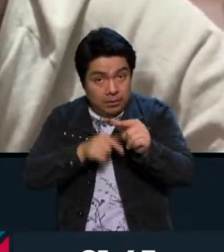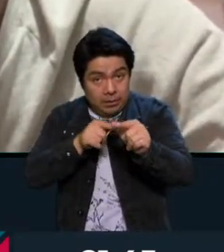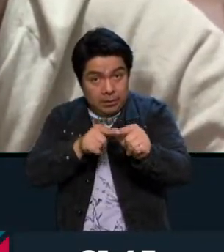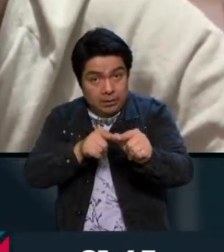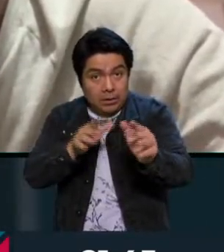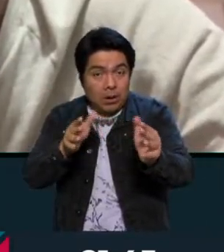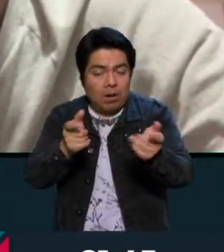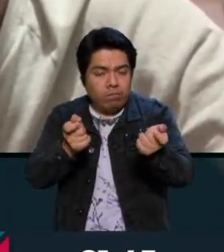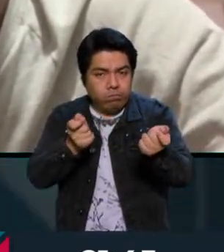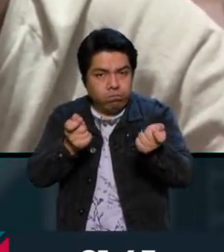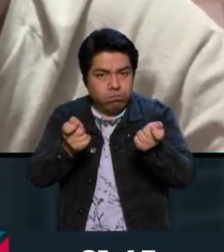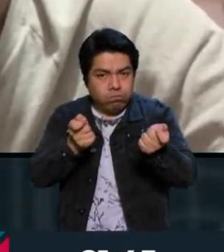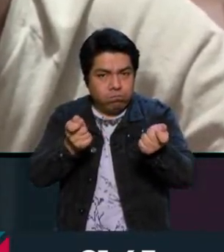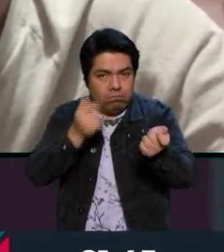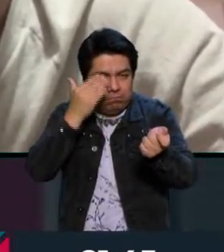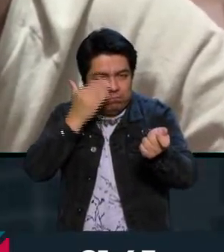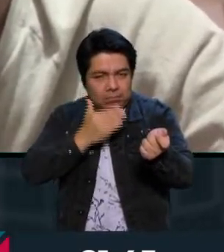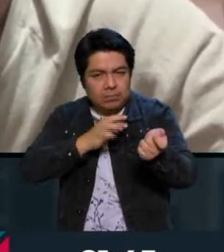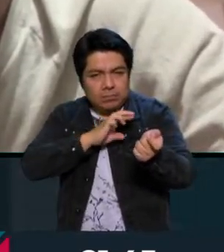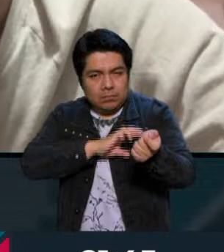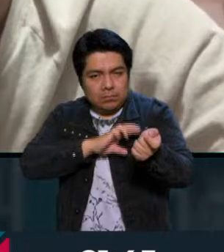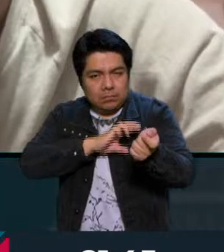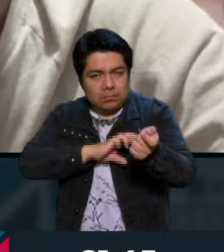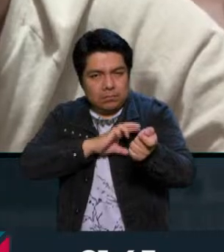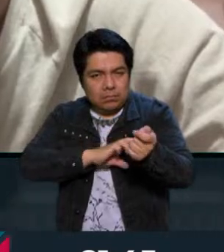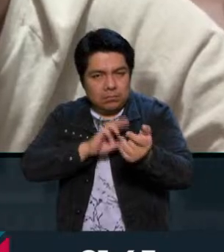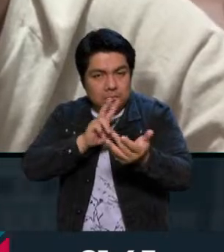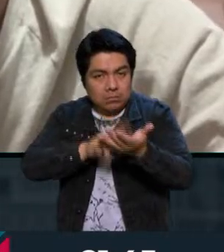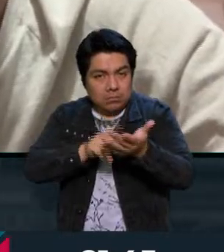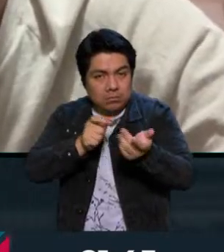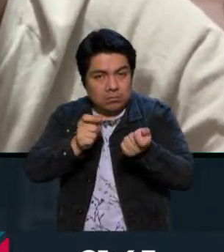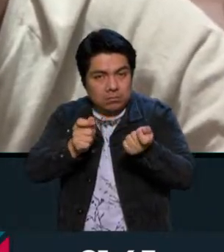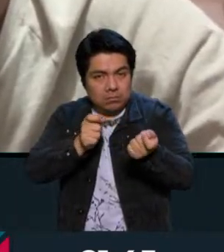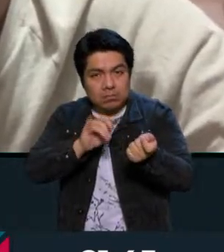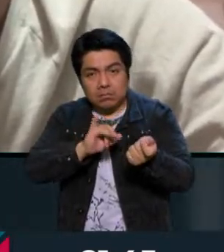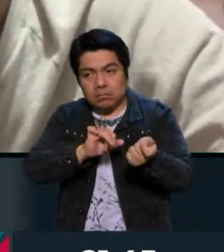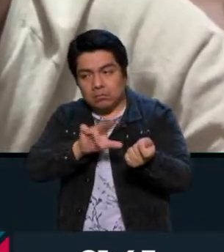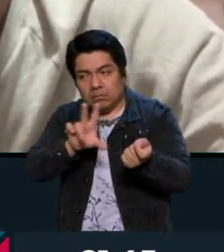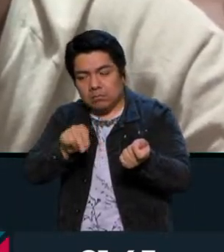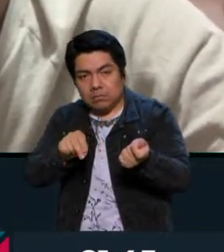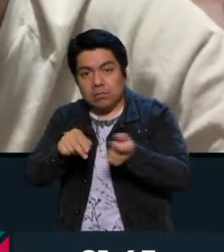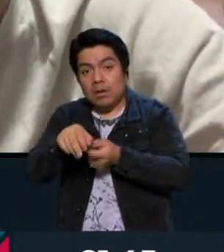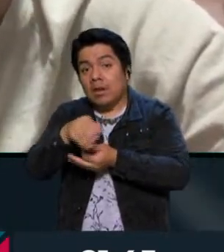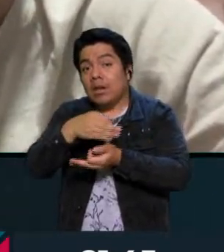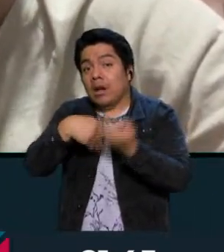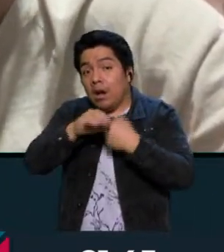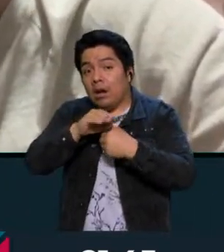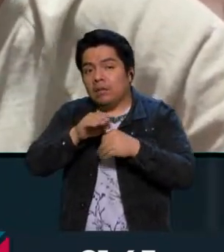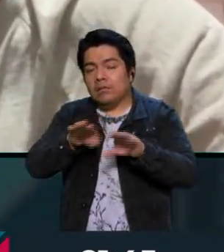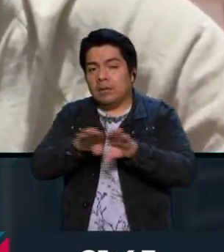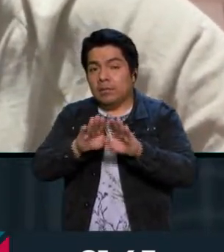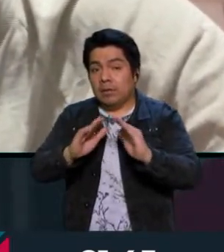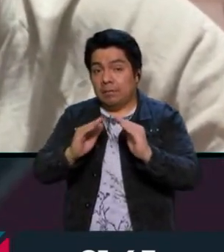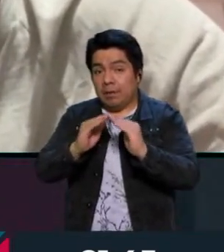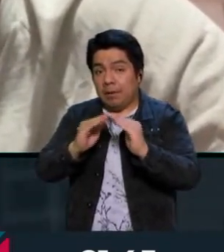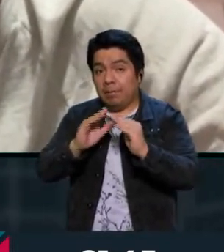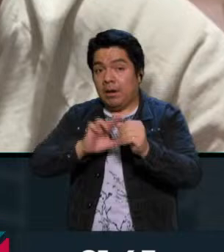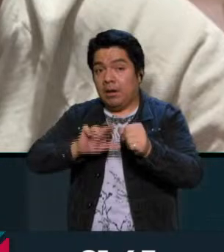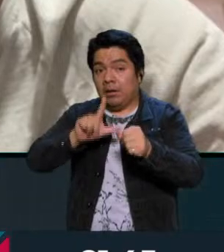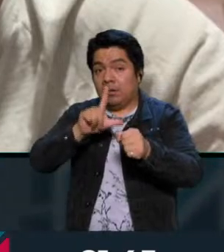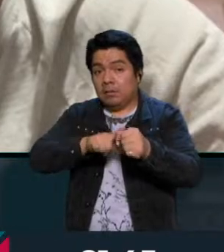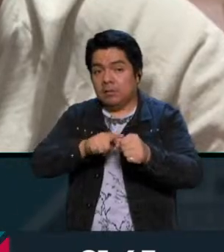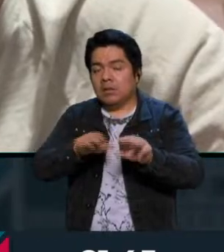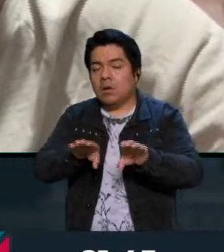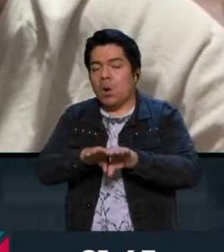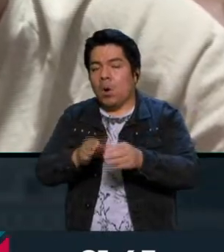a regular este tema del aumento de las rentas, también a todo lo que se va a hacer en materia de vivienda social. ¿Cuál será el acento